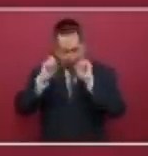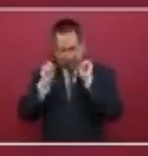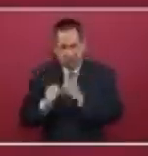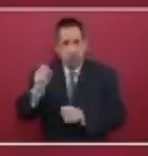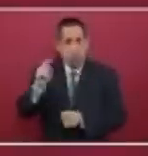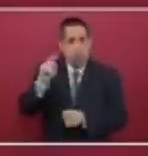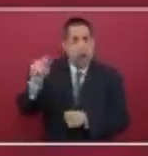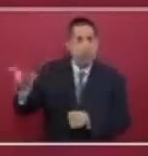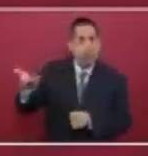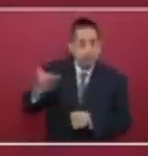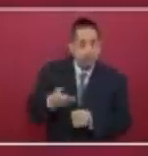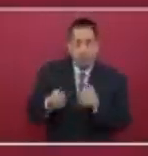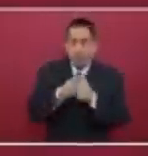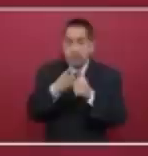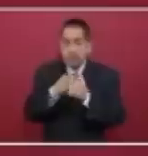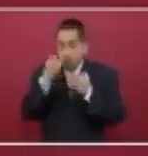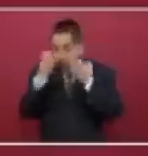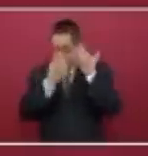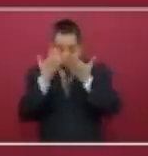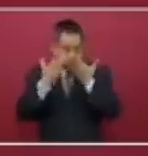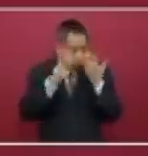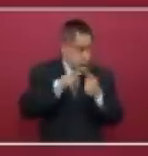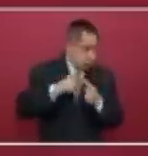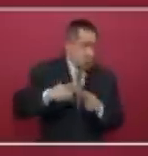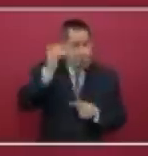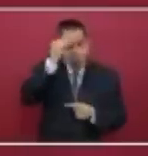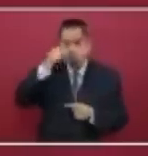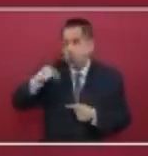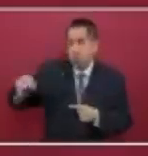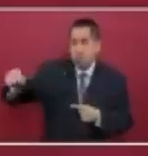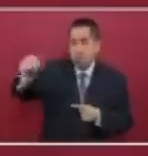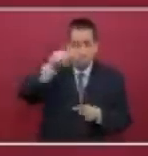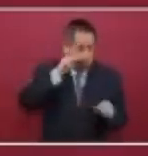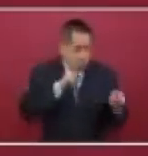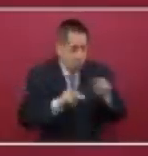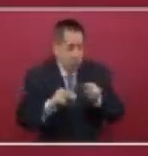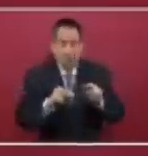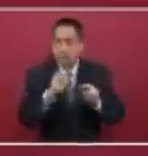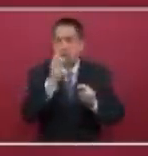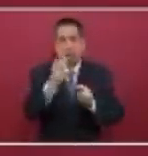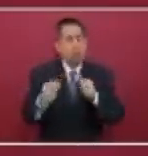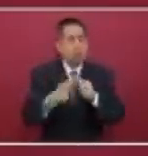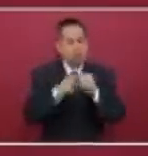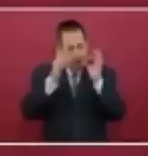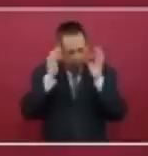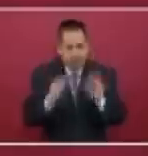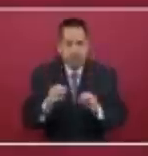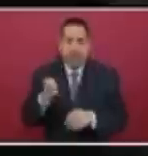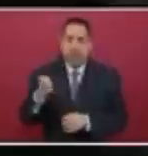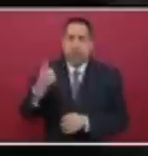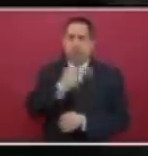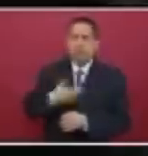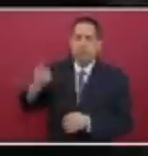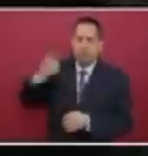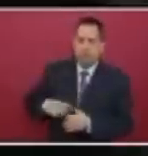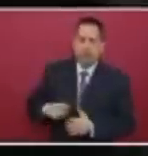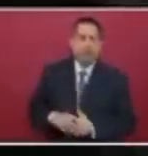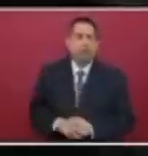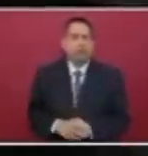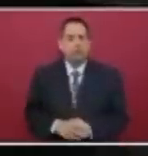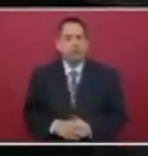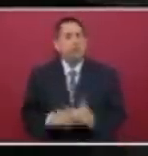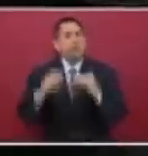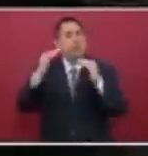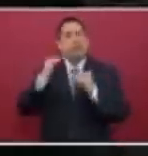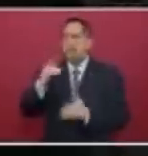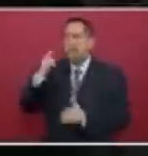no hay todos los estudios y todas las opiniones porque eso ha sido una instrucción que hemos recibido el presidente y las siguientes son las propuestas